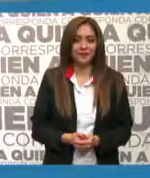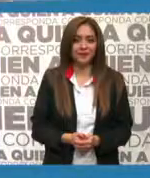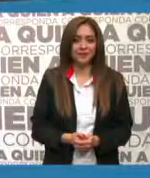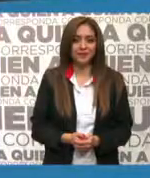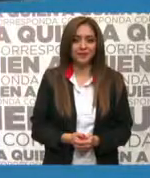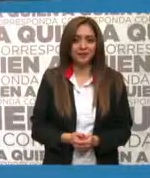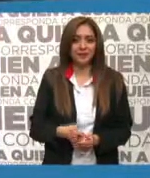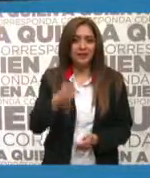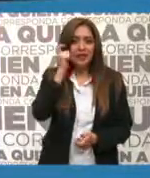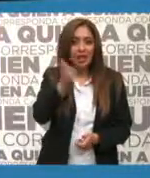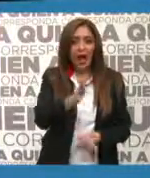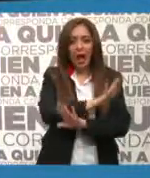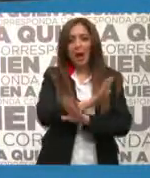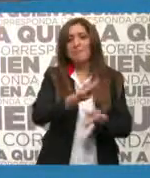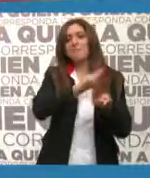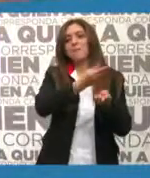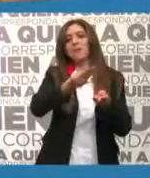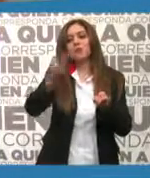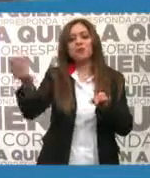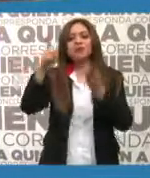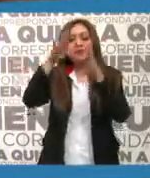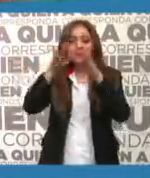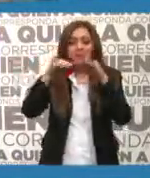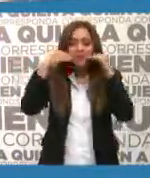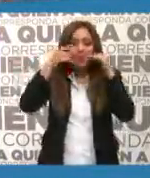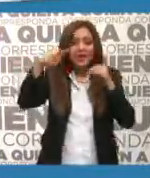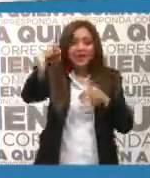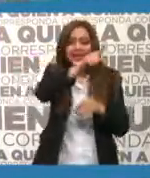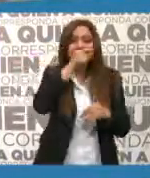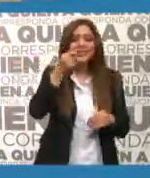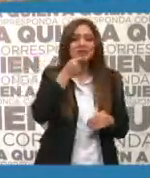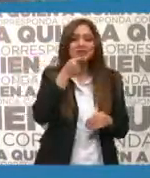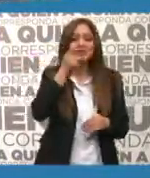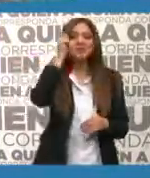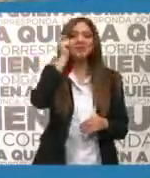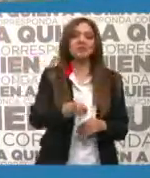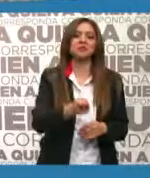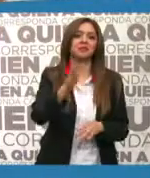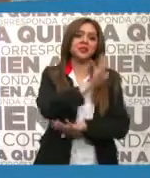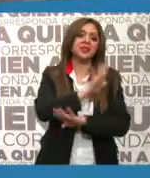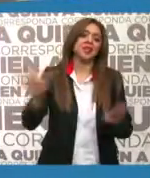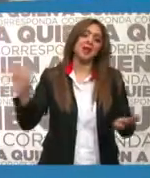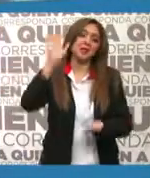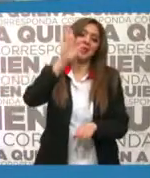El cheque fue pagado. Las sonrisas que estos angelitos regalaron nos dejaron en deuda.